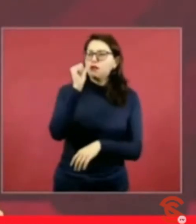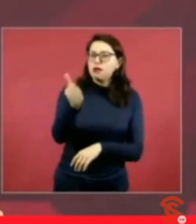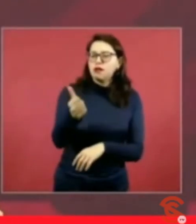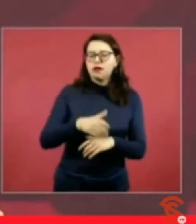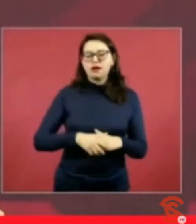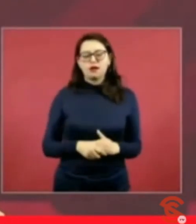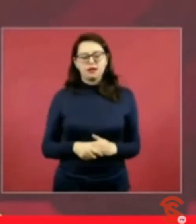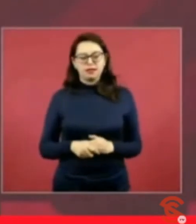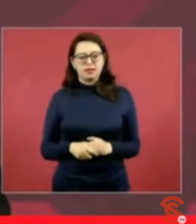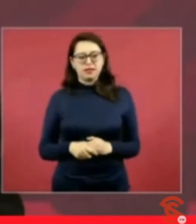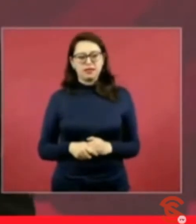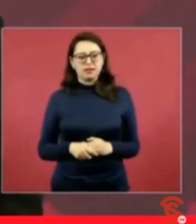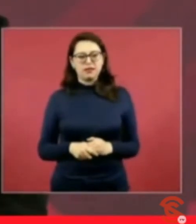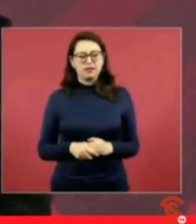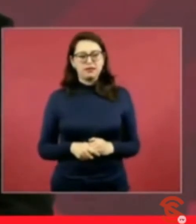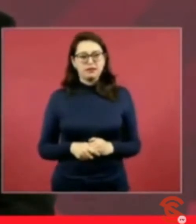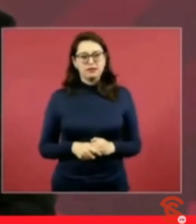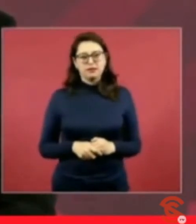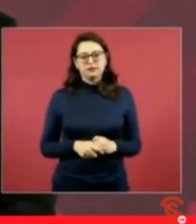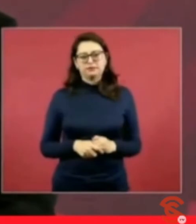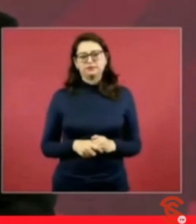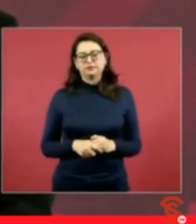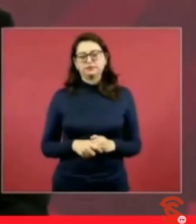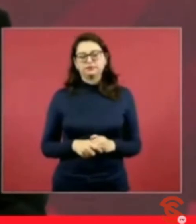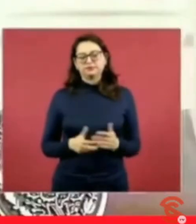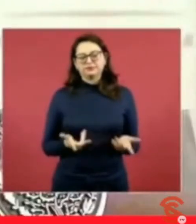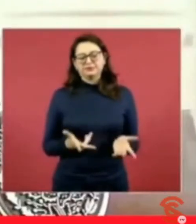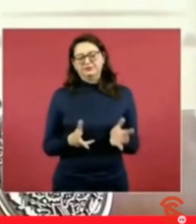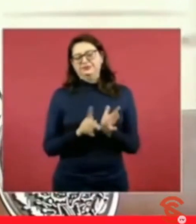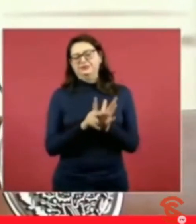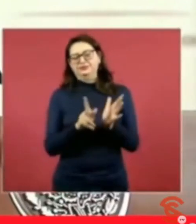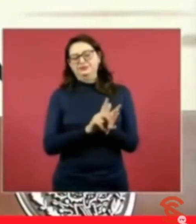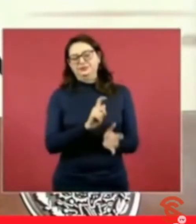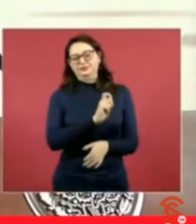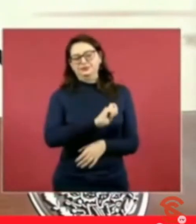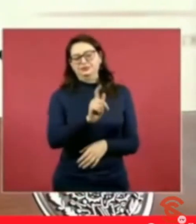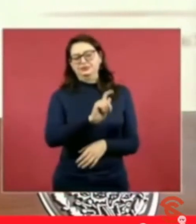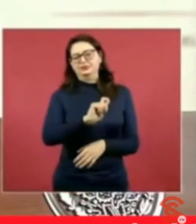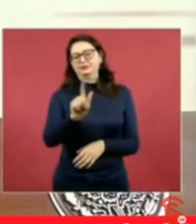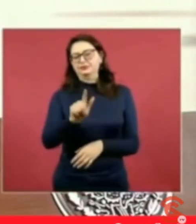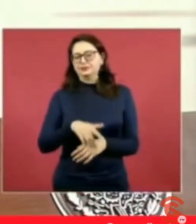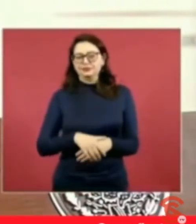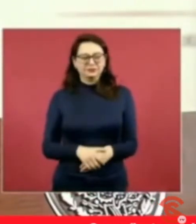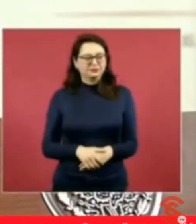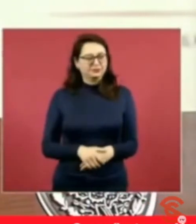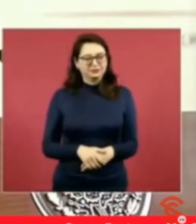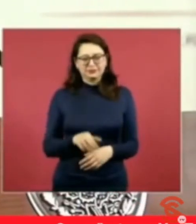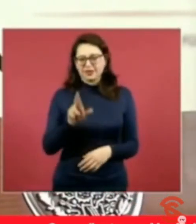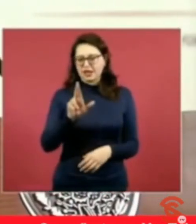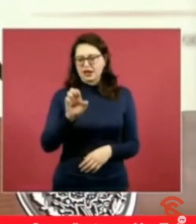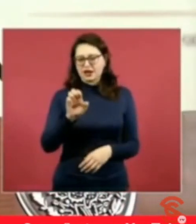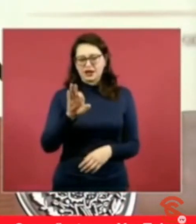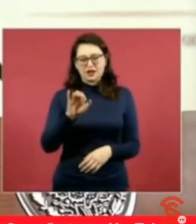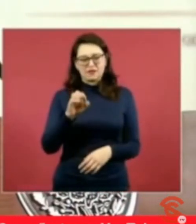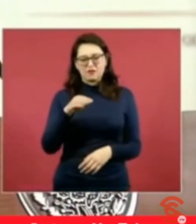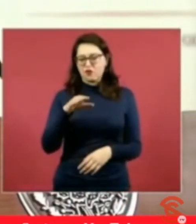la prensa profesional. ¿Cuánto engañó el Reforma?